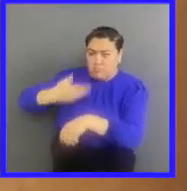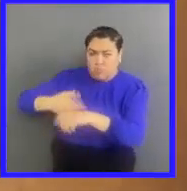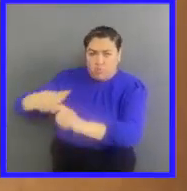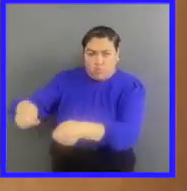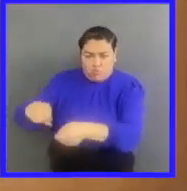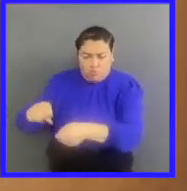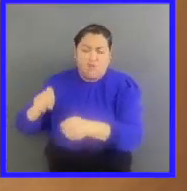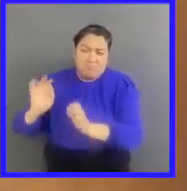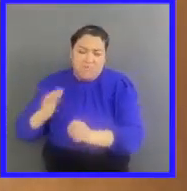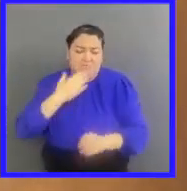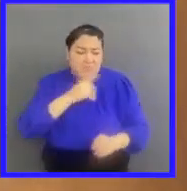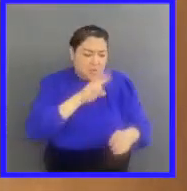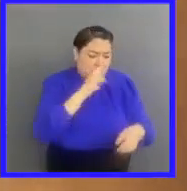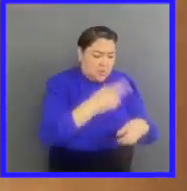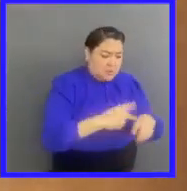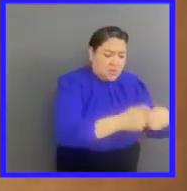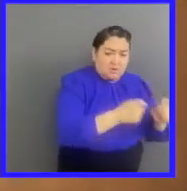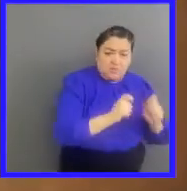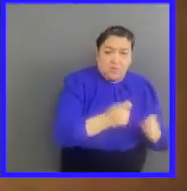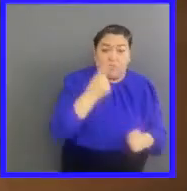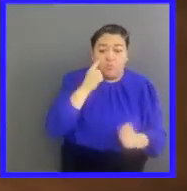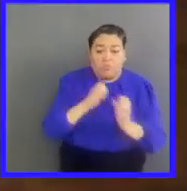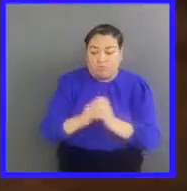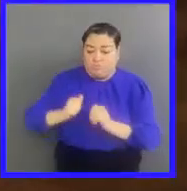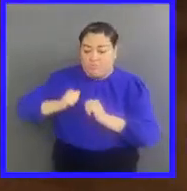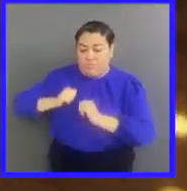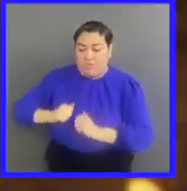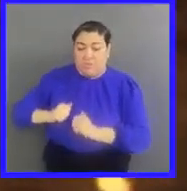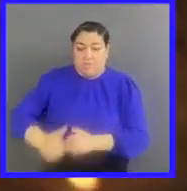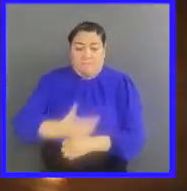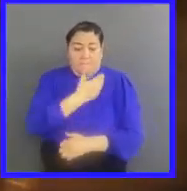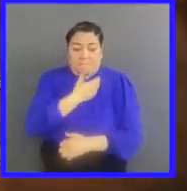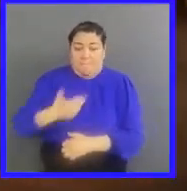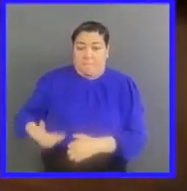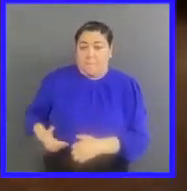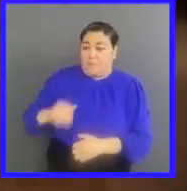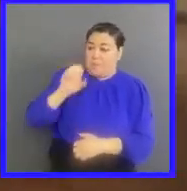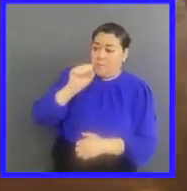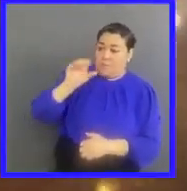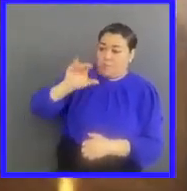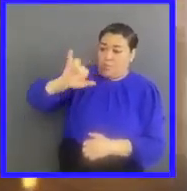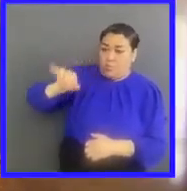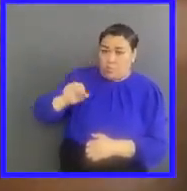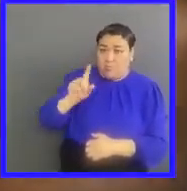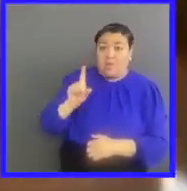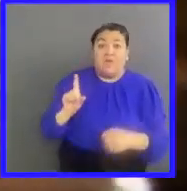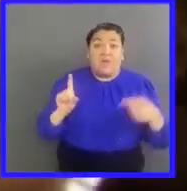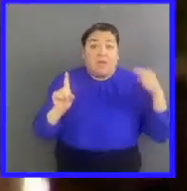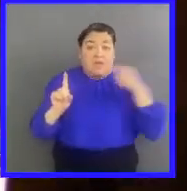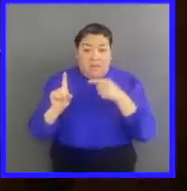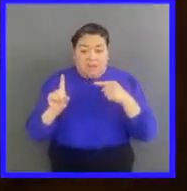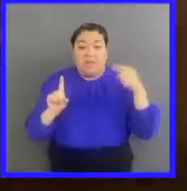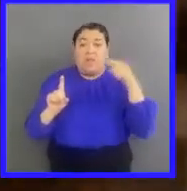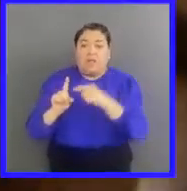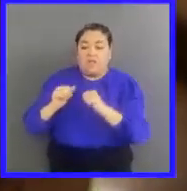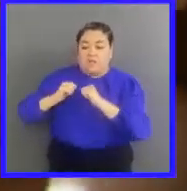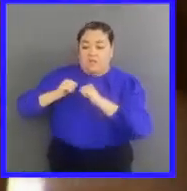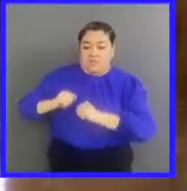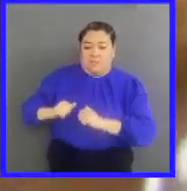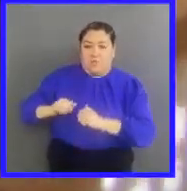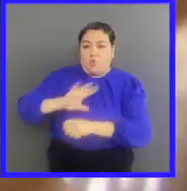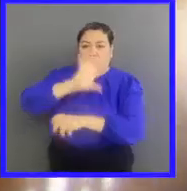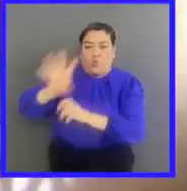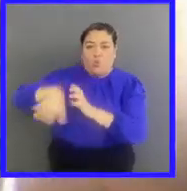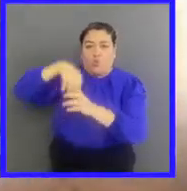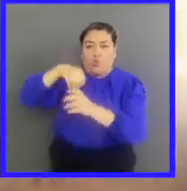disposiciones, destaca que la persona titular de la presidencia de la Suprema Corte de Justicia de la Nación cuenta con la representación del Poder Judicial de la